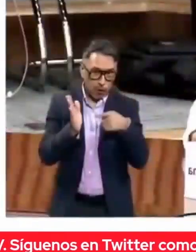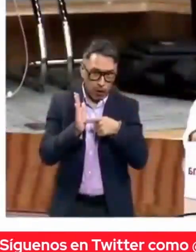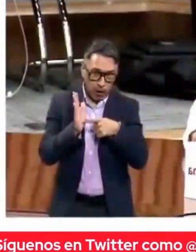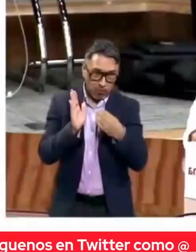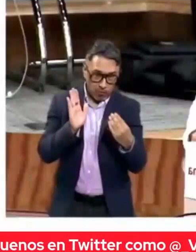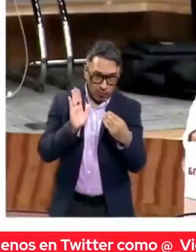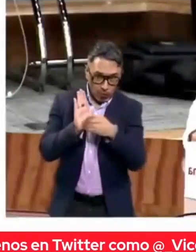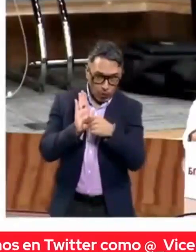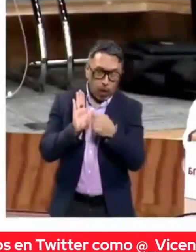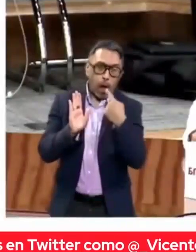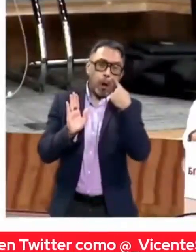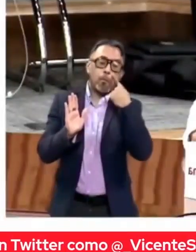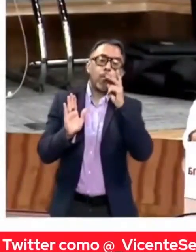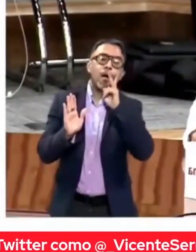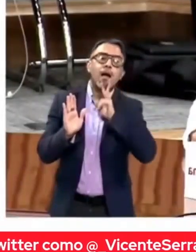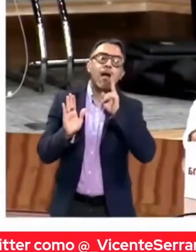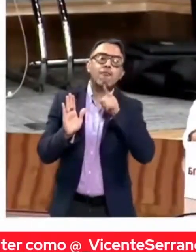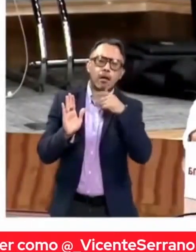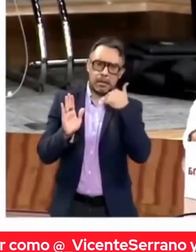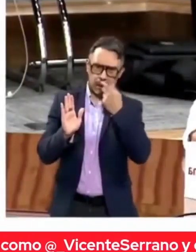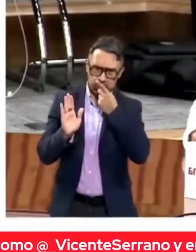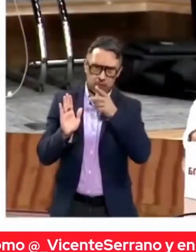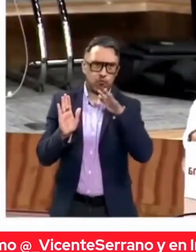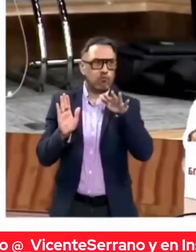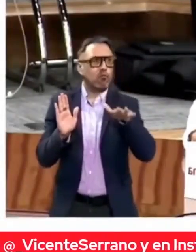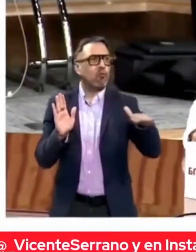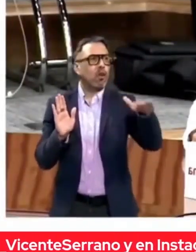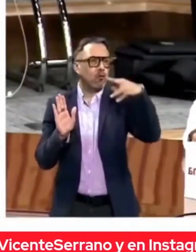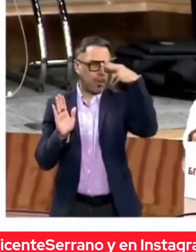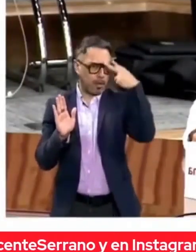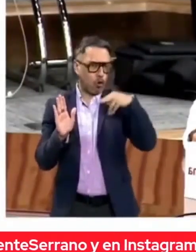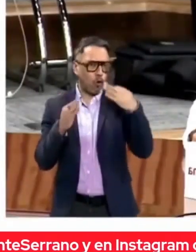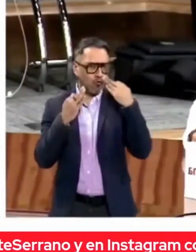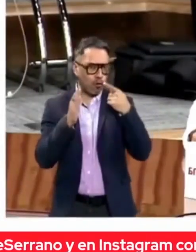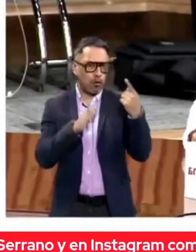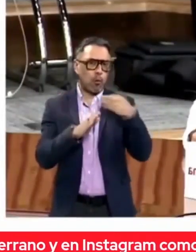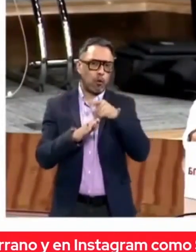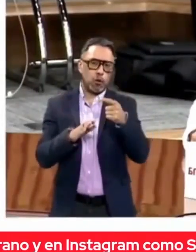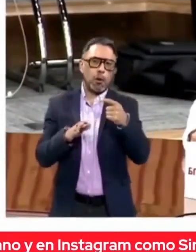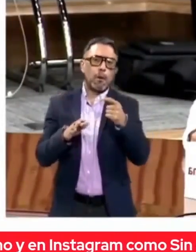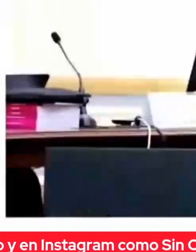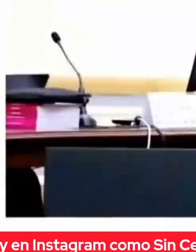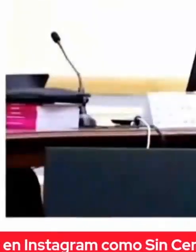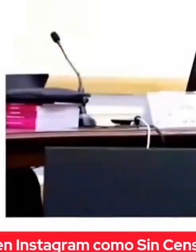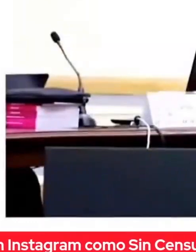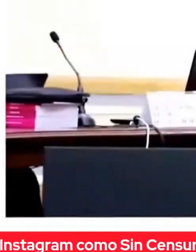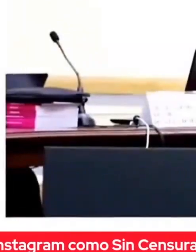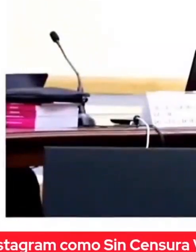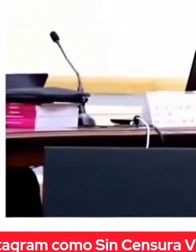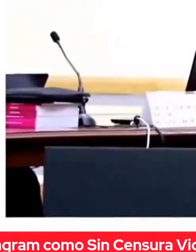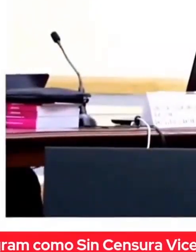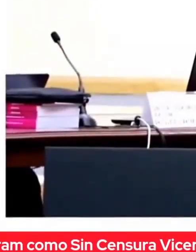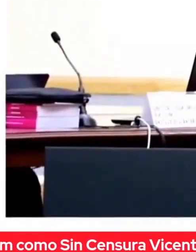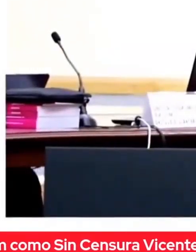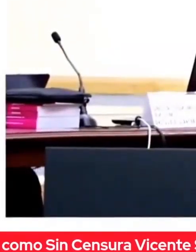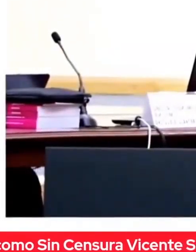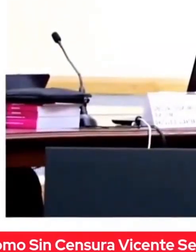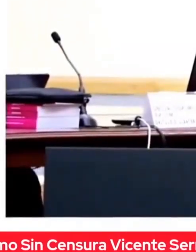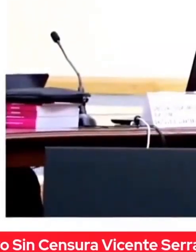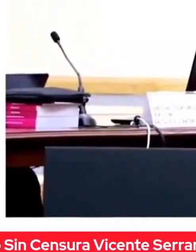se nos dijera se le dijera al pueblo de México si fue padrino de pastel de sonido O de salón